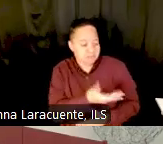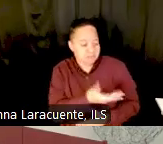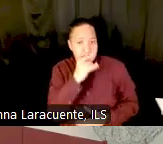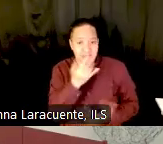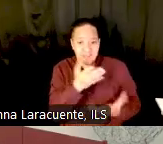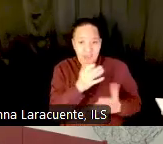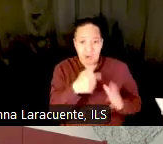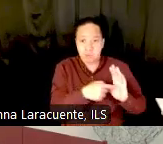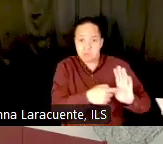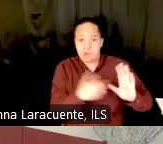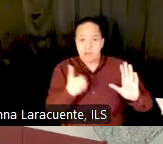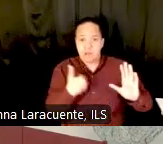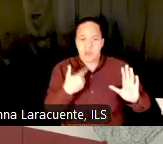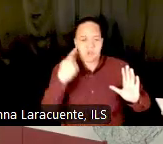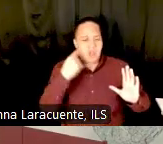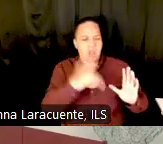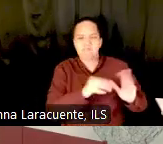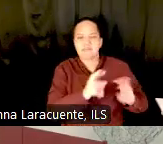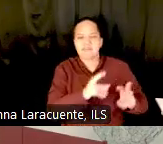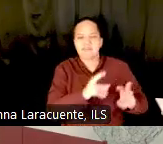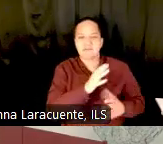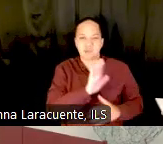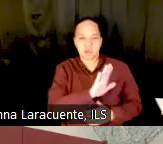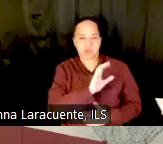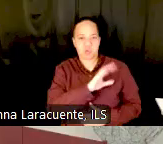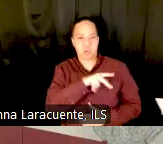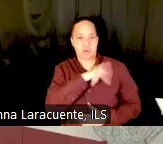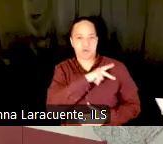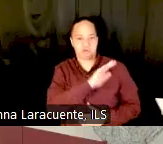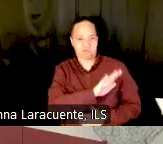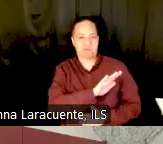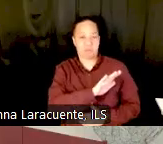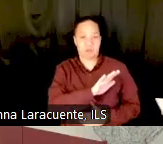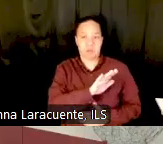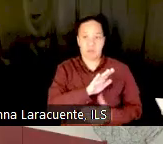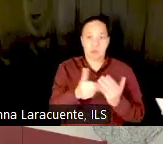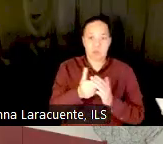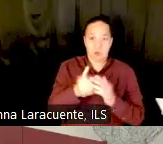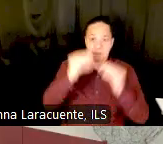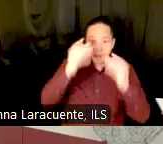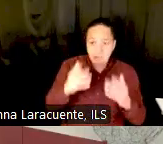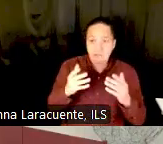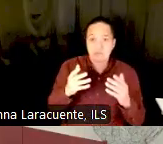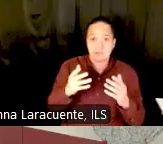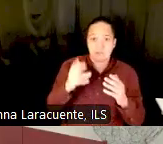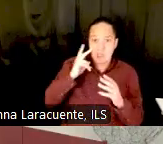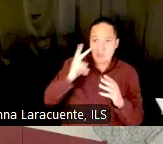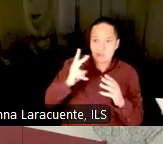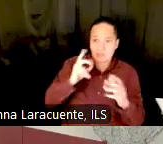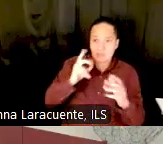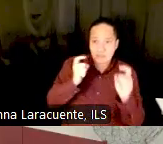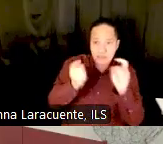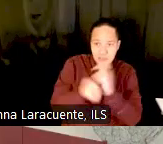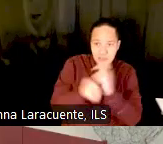síntomas pensando que él es así. Y no todas las maestras y los maestros van a ver ese